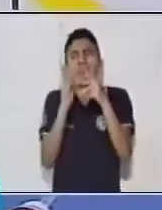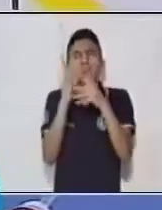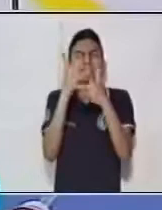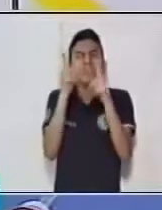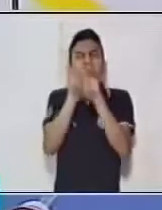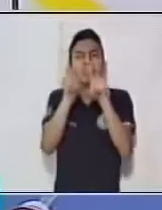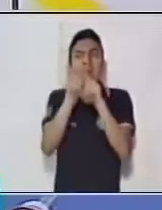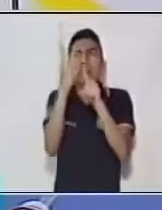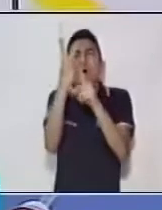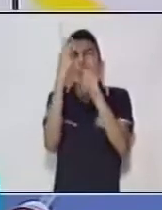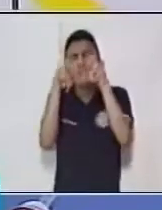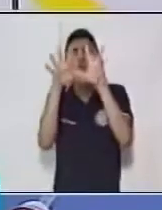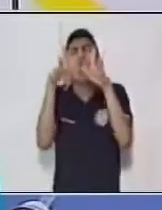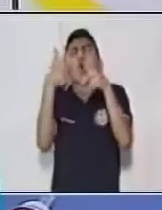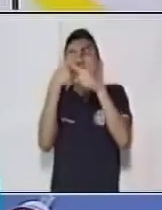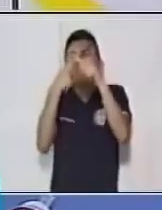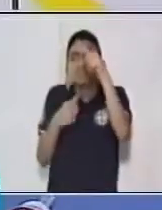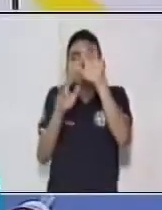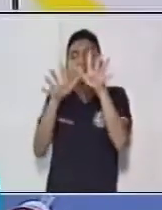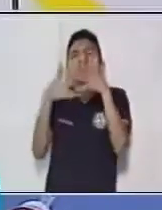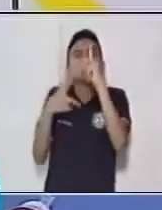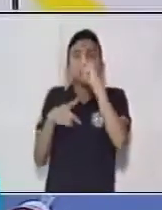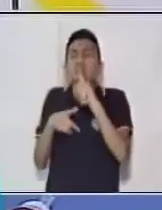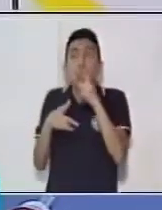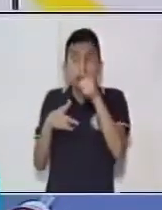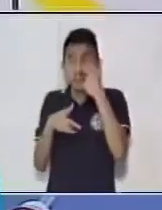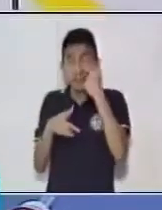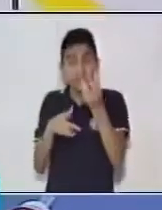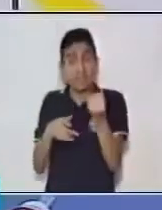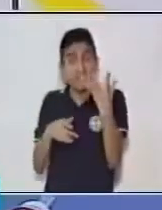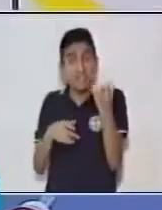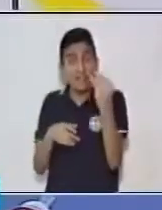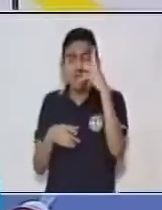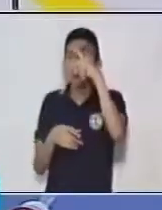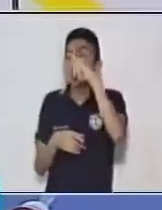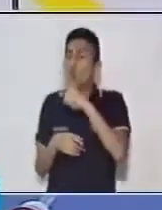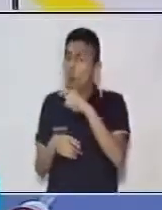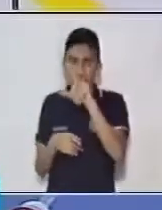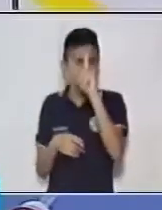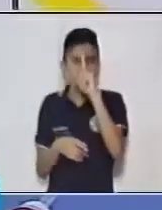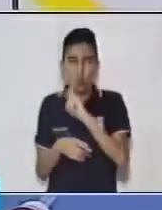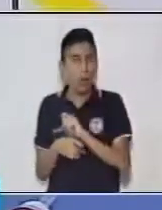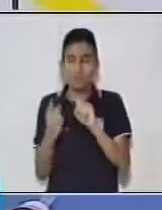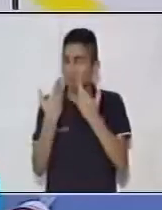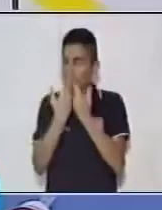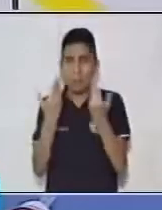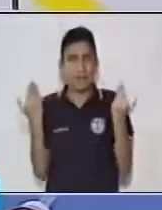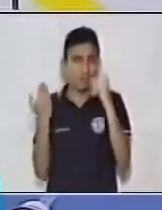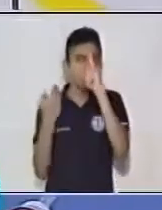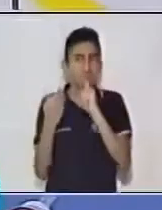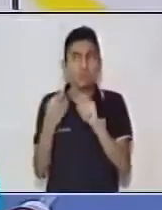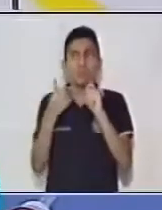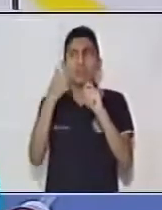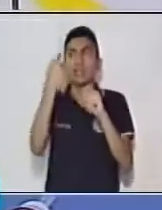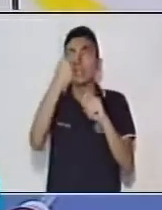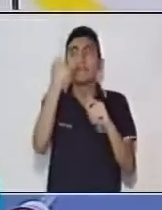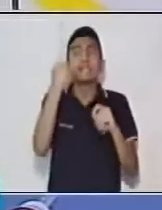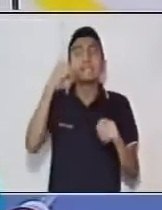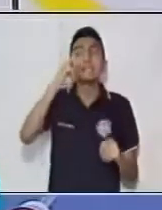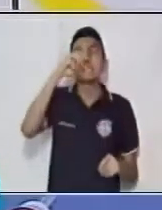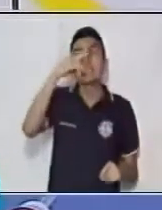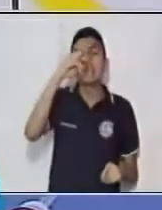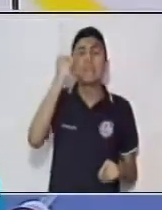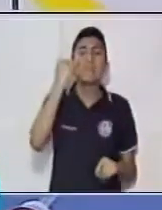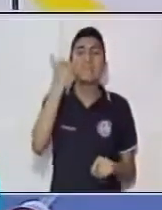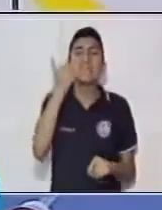Pues no hay, ¿verdad? Entonces, esta figura no tiene simetría axial. Vemos que no